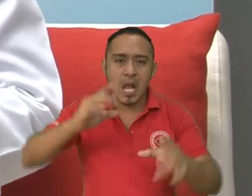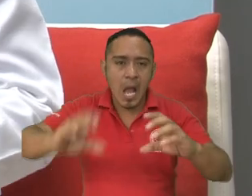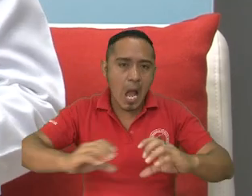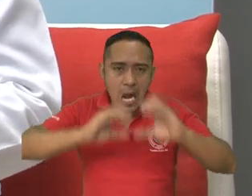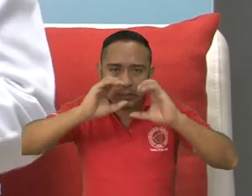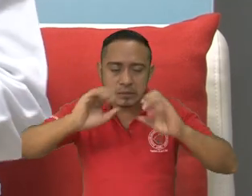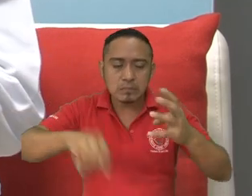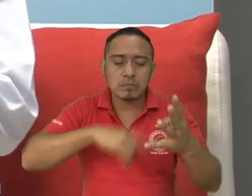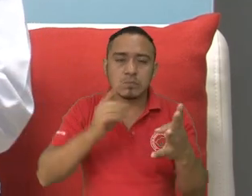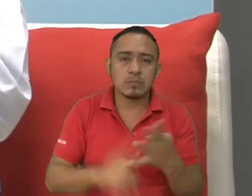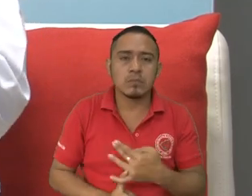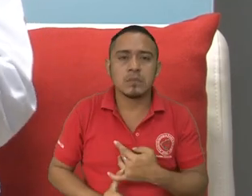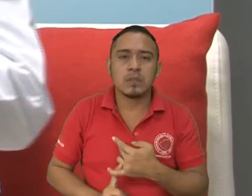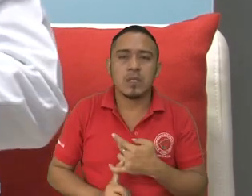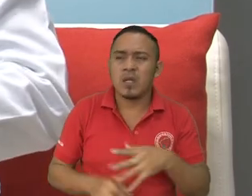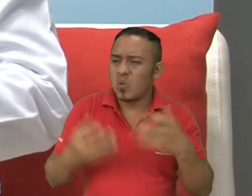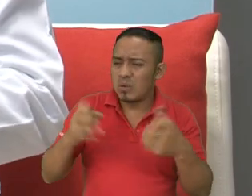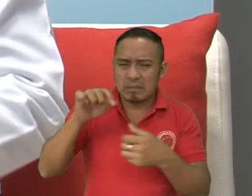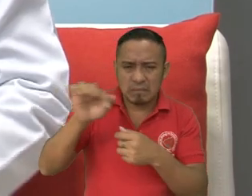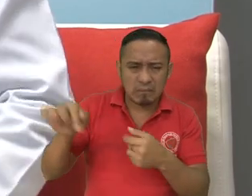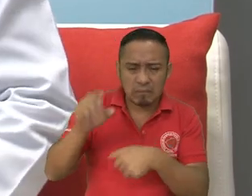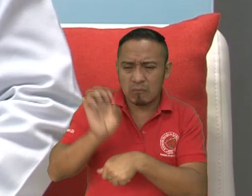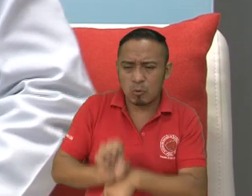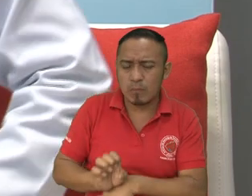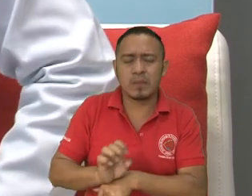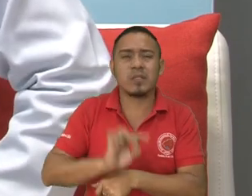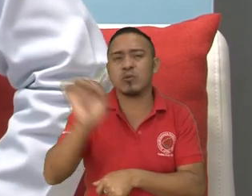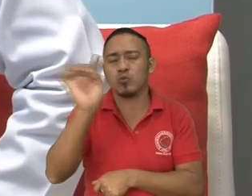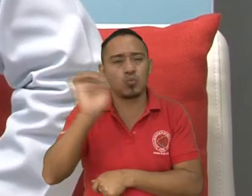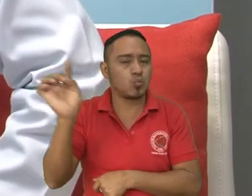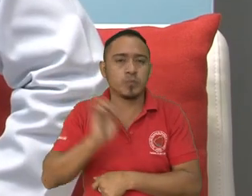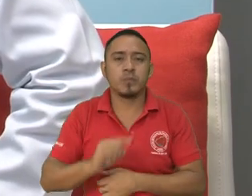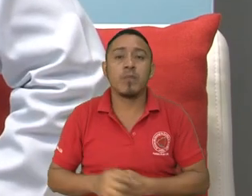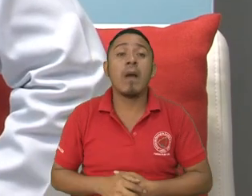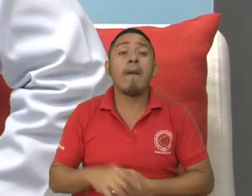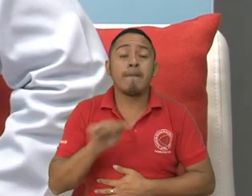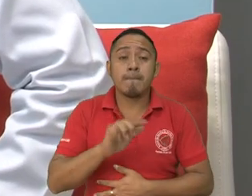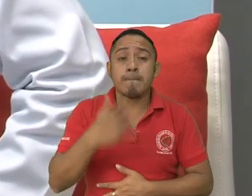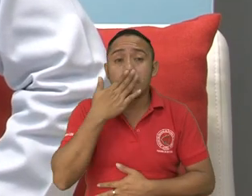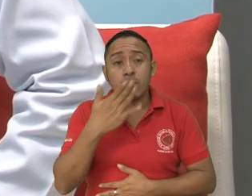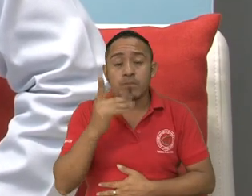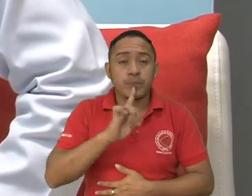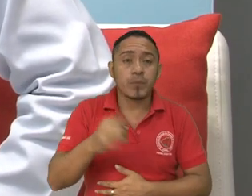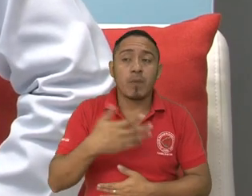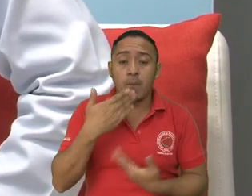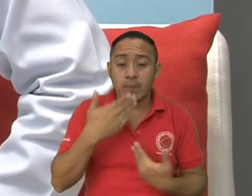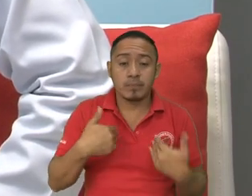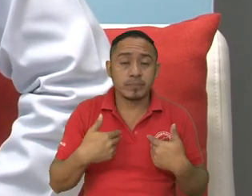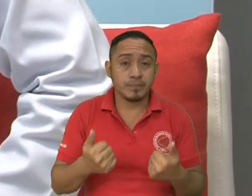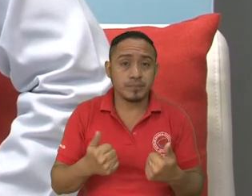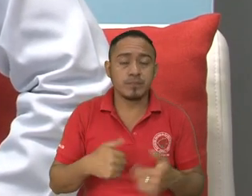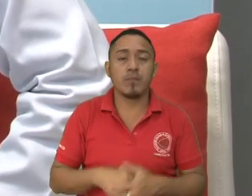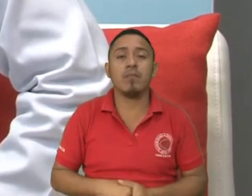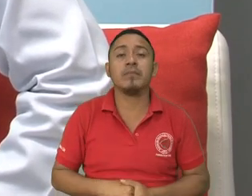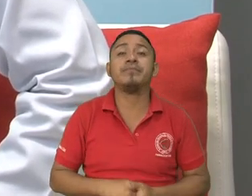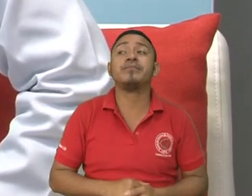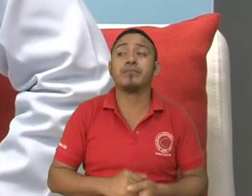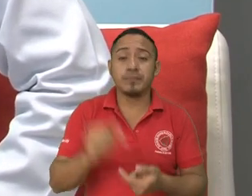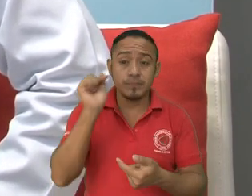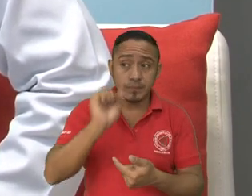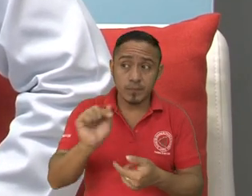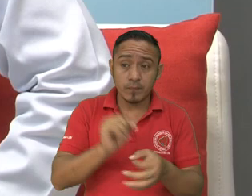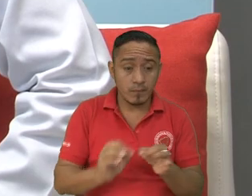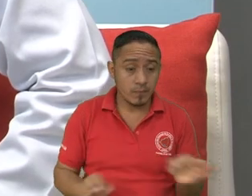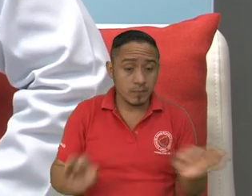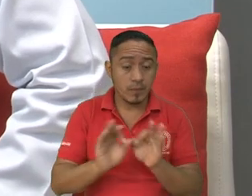hamburguesa y cosas que estamos acostumbradas a utilizar, que no es adecuado para la salud. Entonces, esto es lo